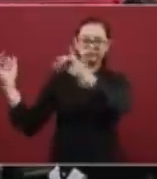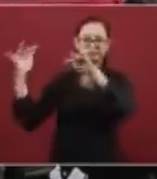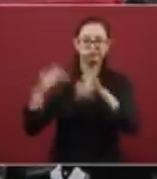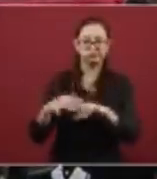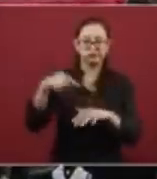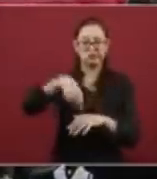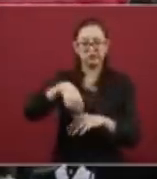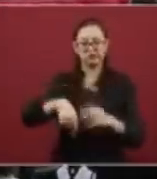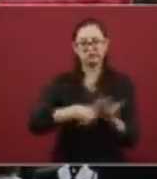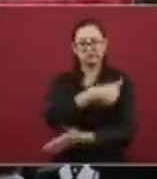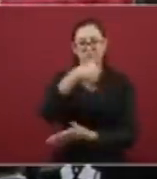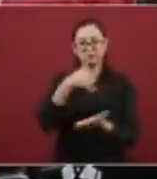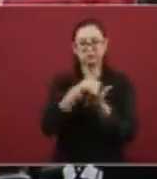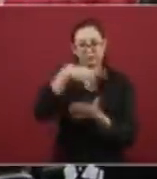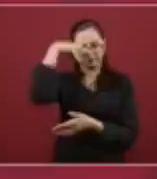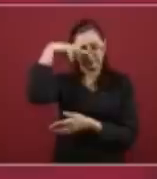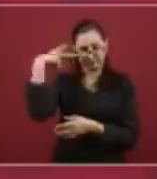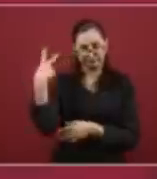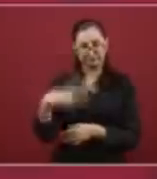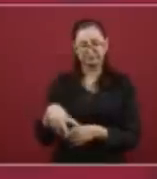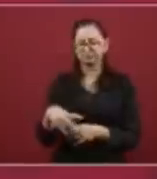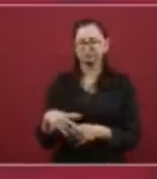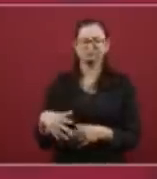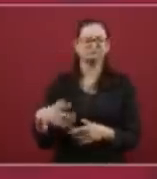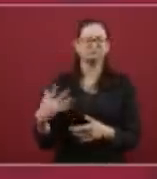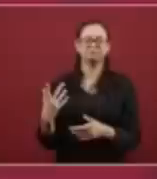Y así hay